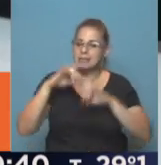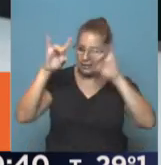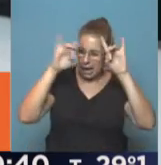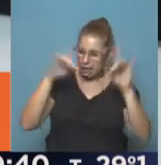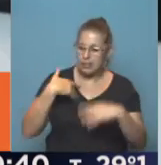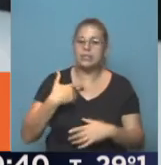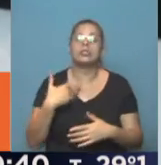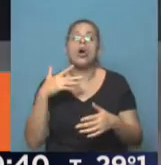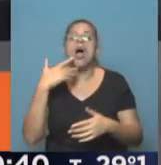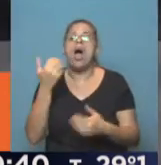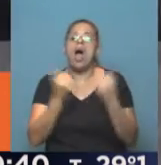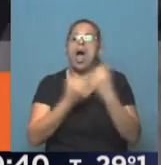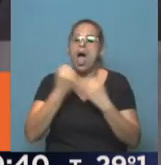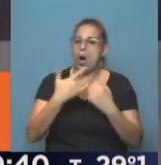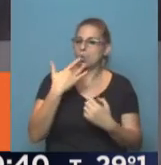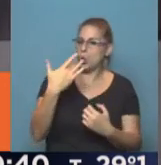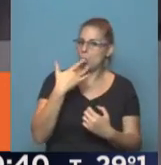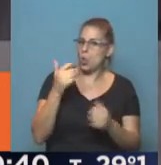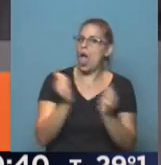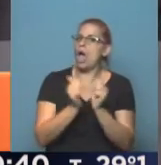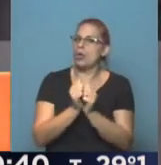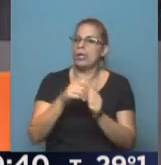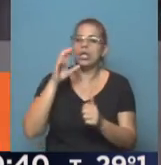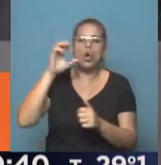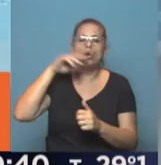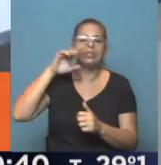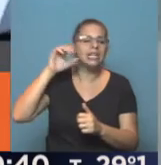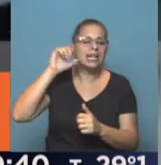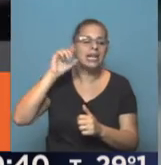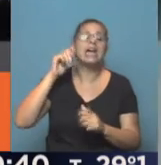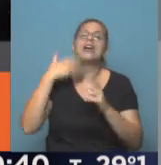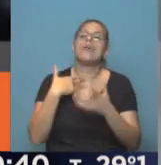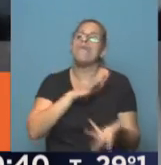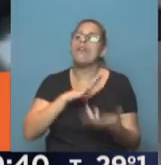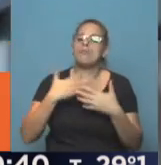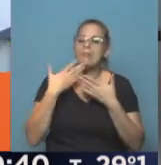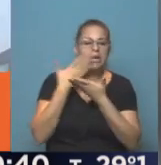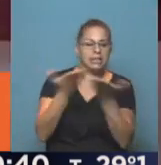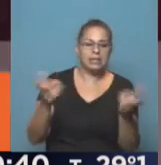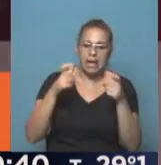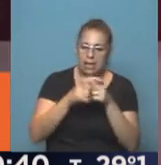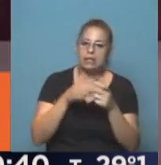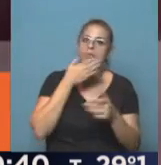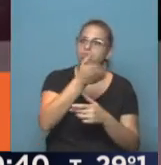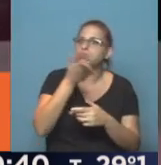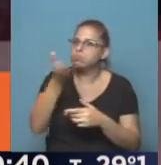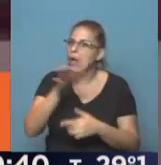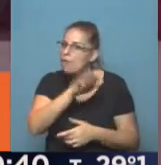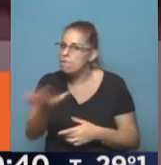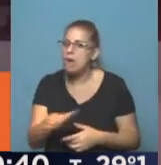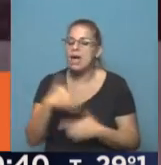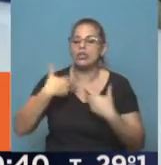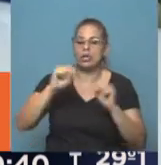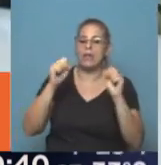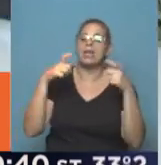limusina acompañado de Rosario Ortega, como una maniobra de presentación del disco, salió Charly a recorrer algunos barrios llevando